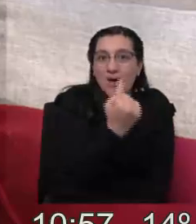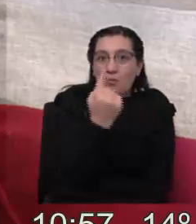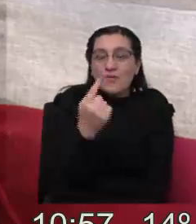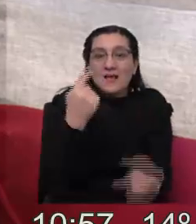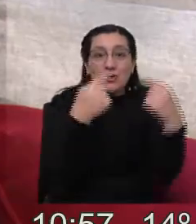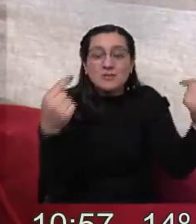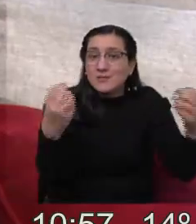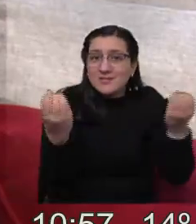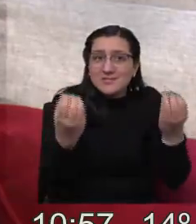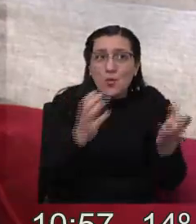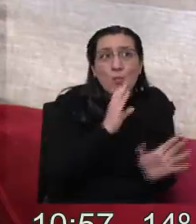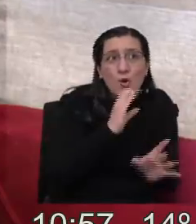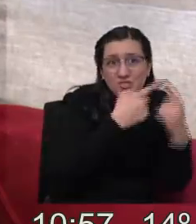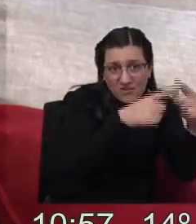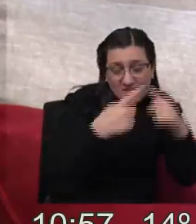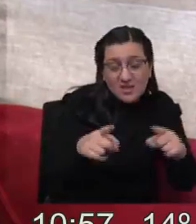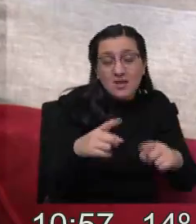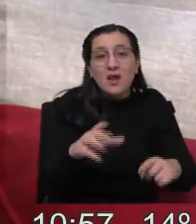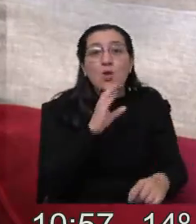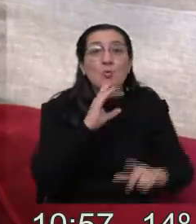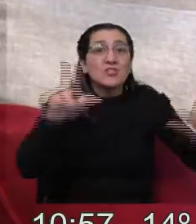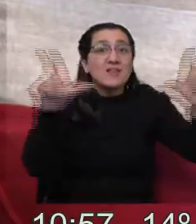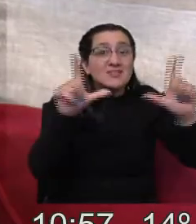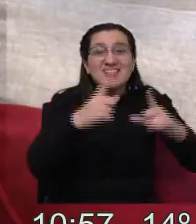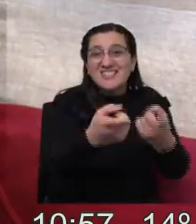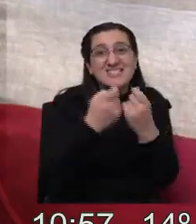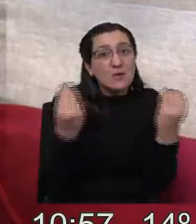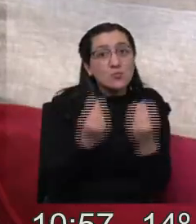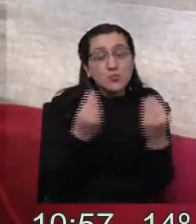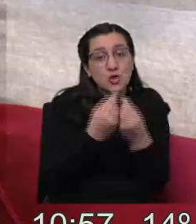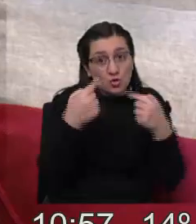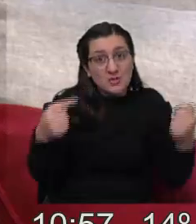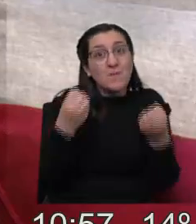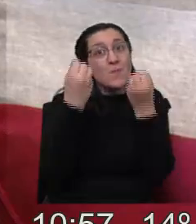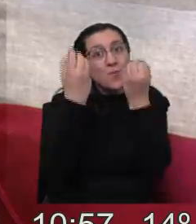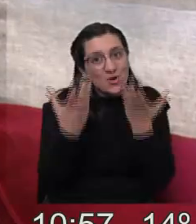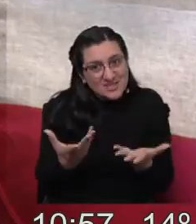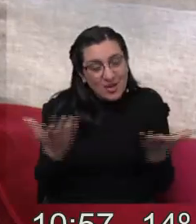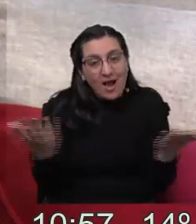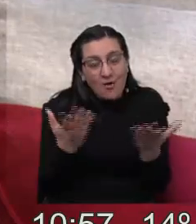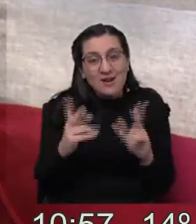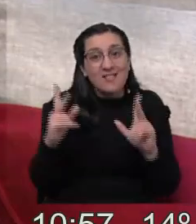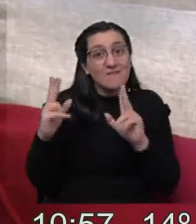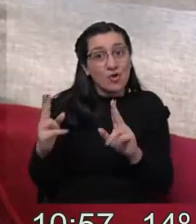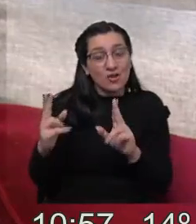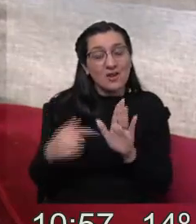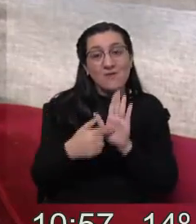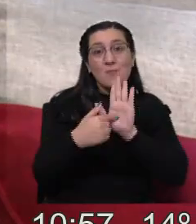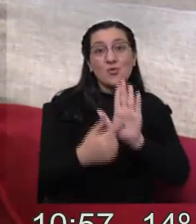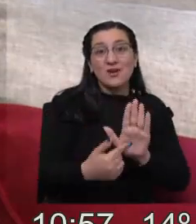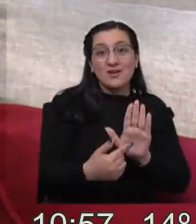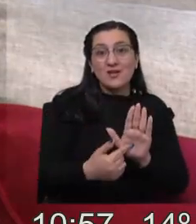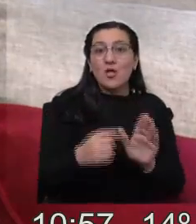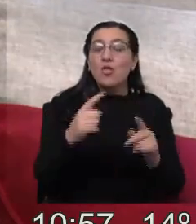humor distinto. El humor televisivo precisa de un montón de cosas y por eso yo les voy a traer en este bloque que viene, este tape que viene,